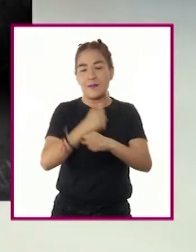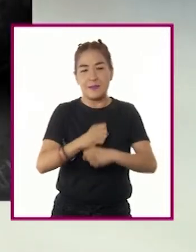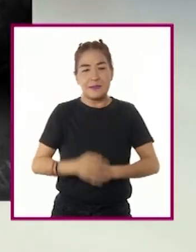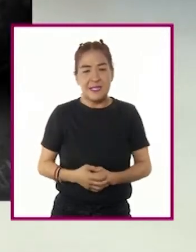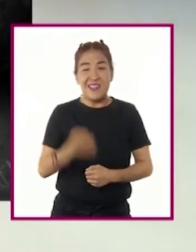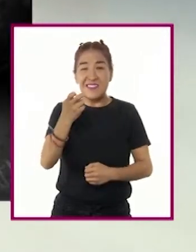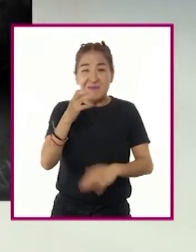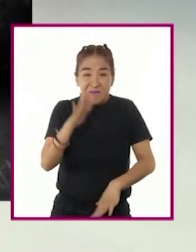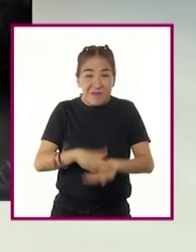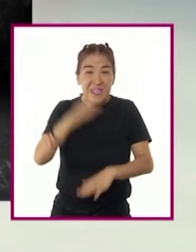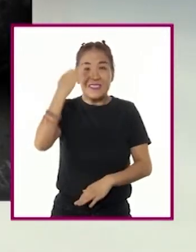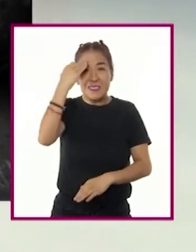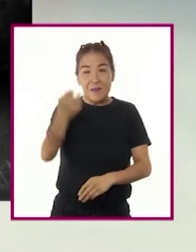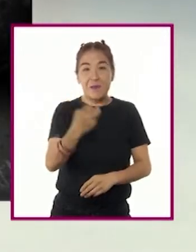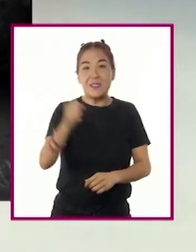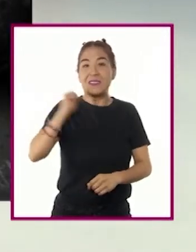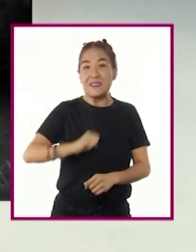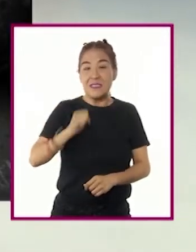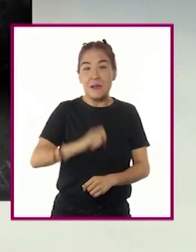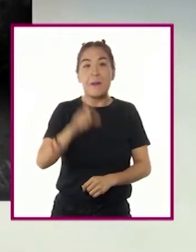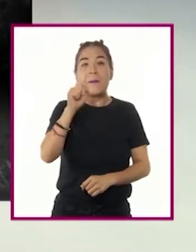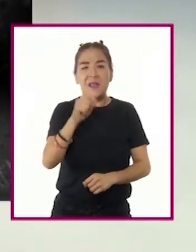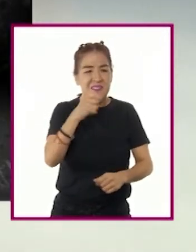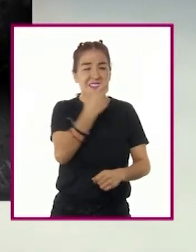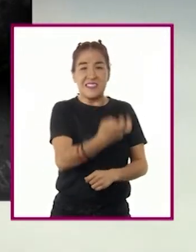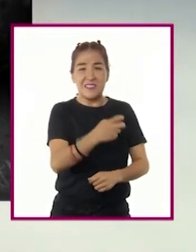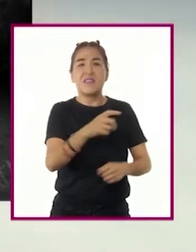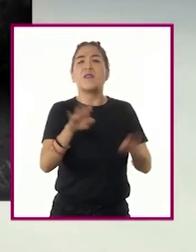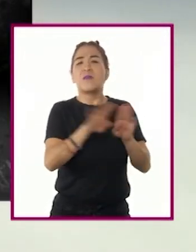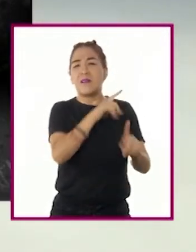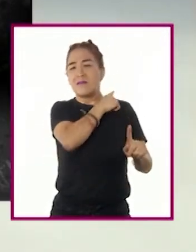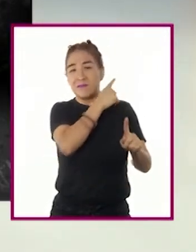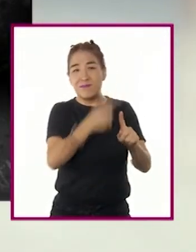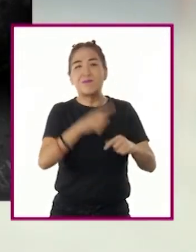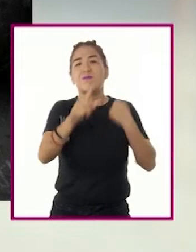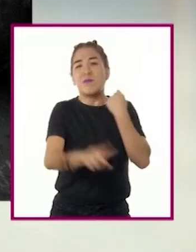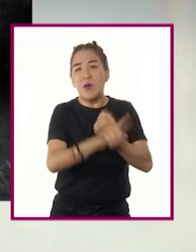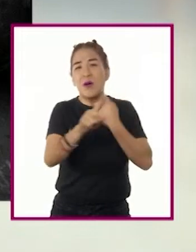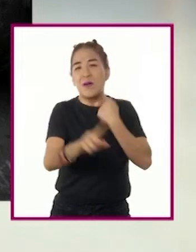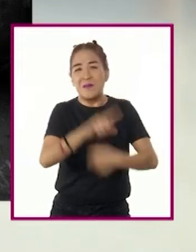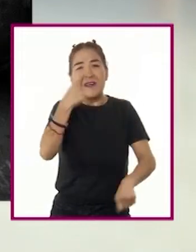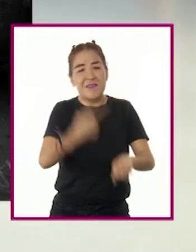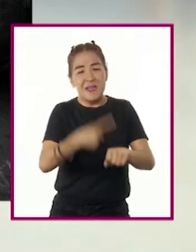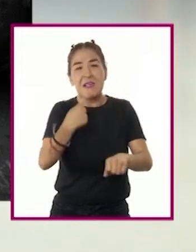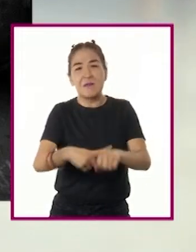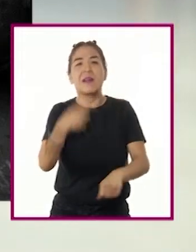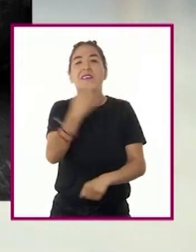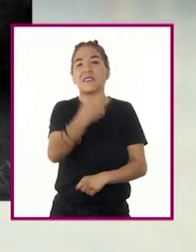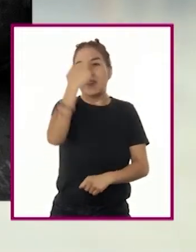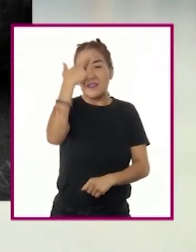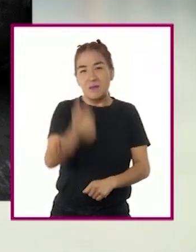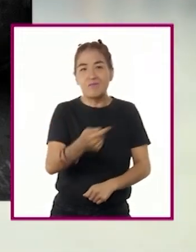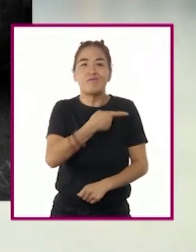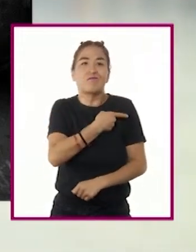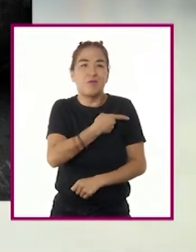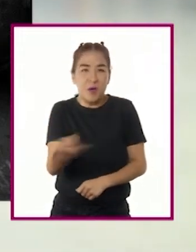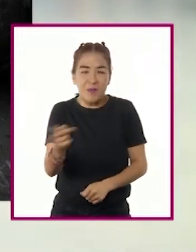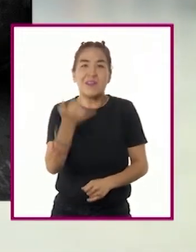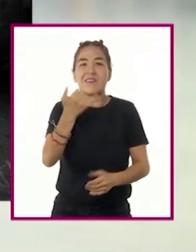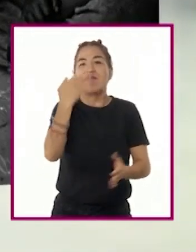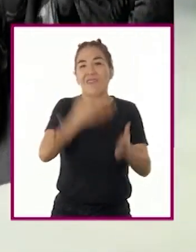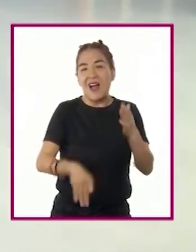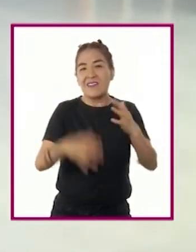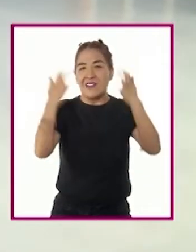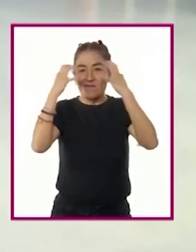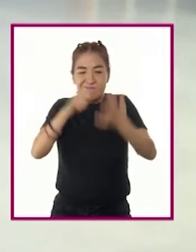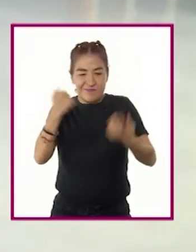Durante la mayor parte del siglo XX, las enfermedades predominantes eran enfermedades relacionadas con la pobreza y la falta de